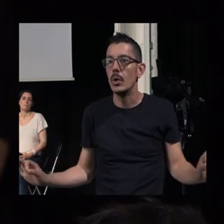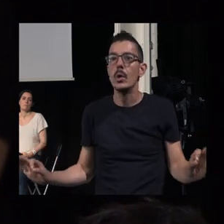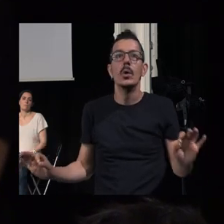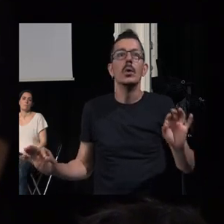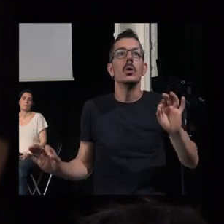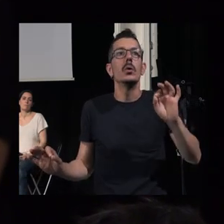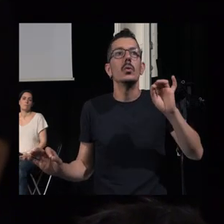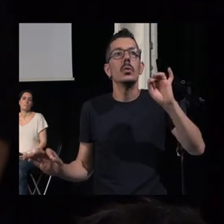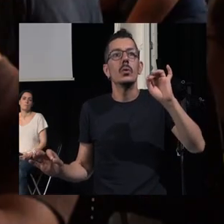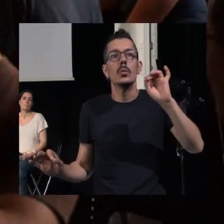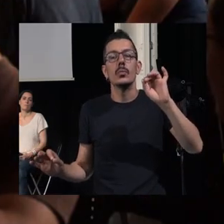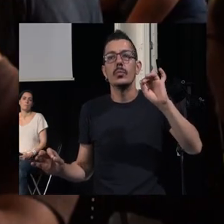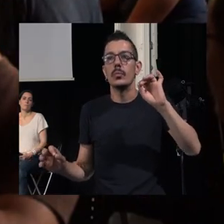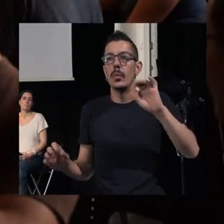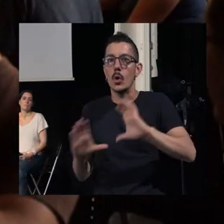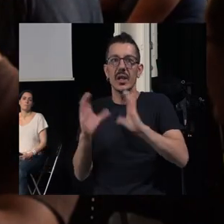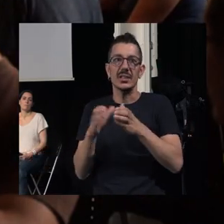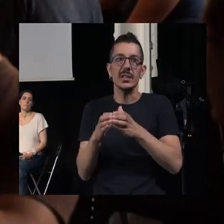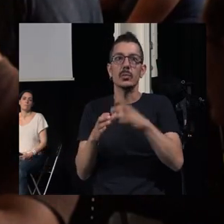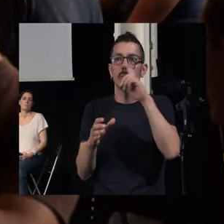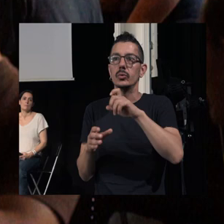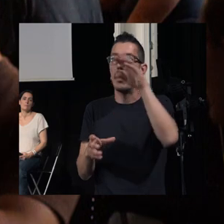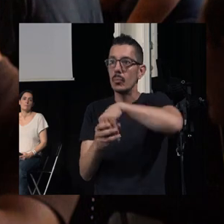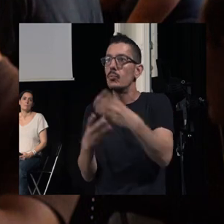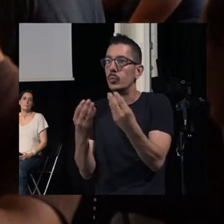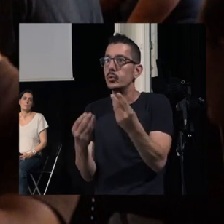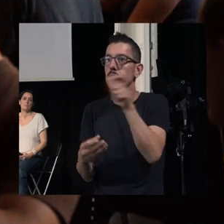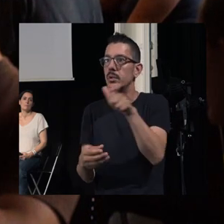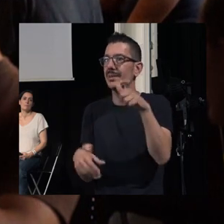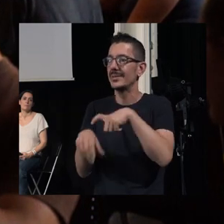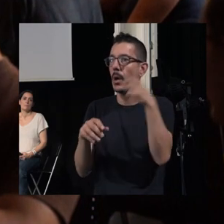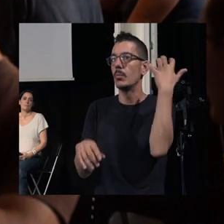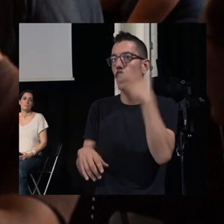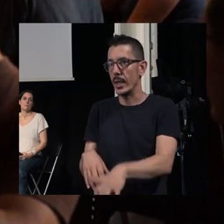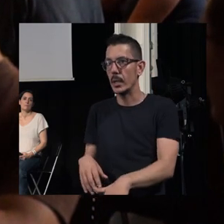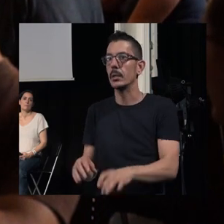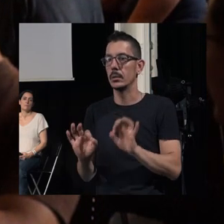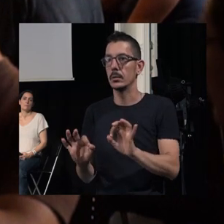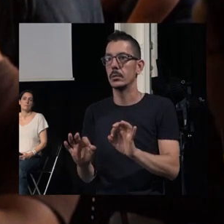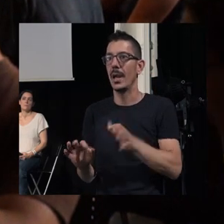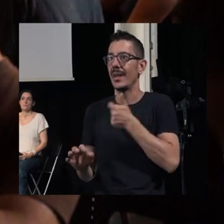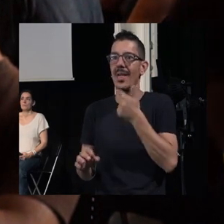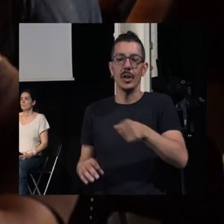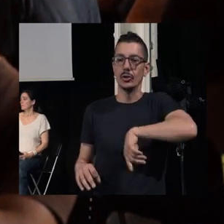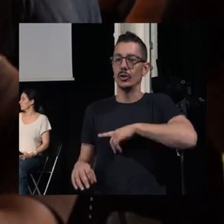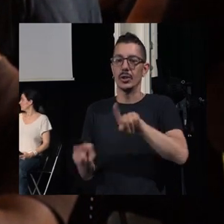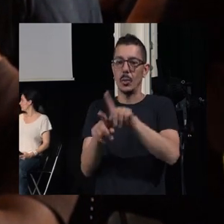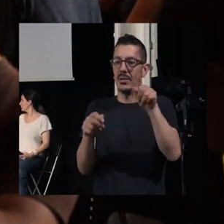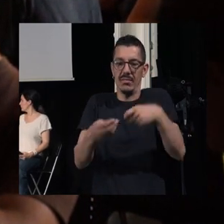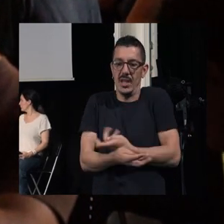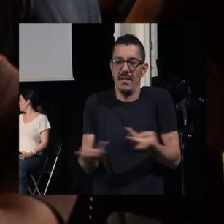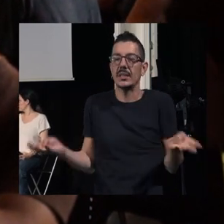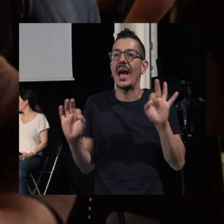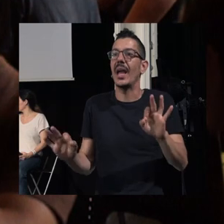de decir que tenemos a muchísimas personas queer. Somos francamente diversas y nos encanta